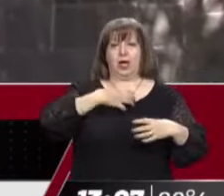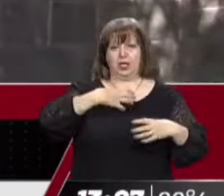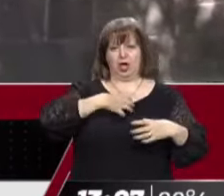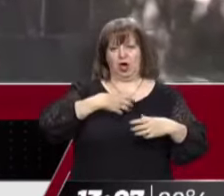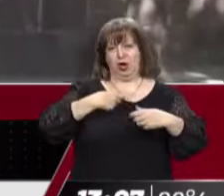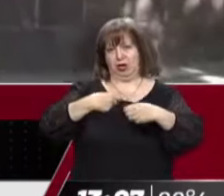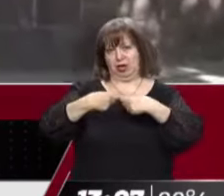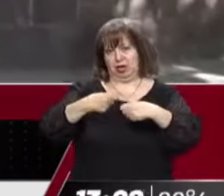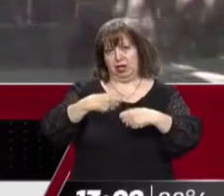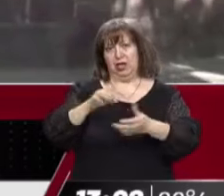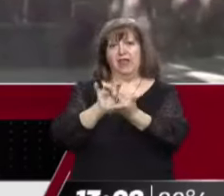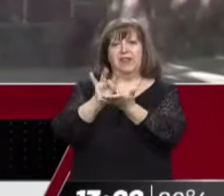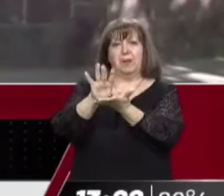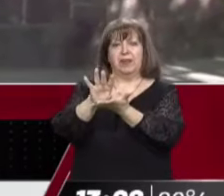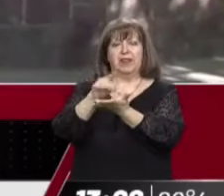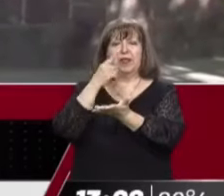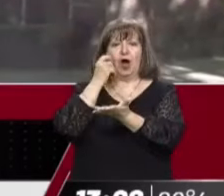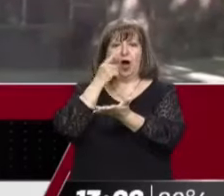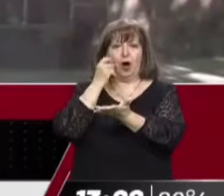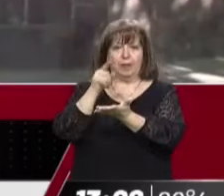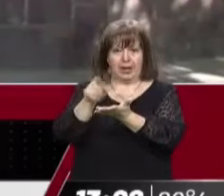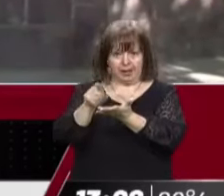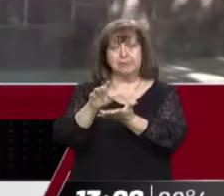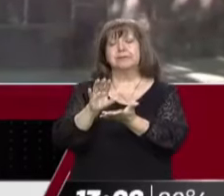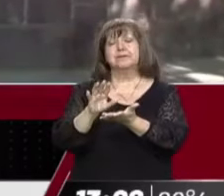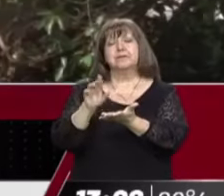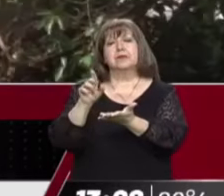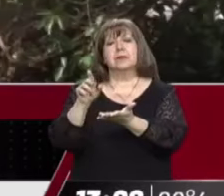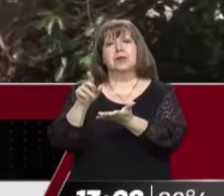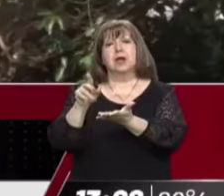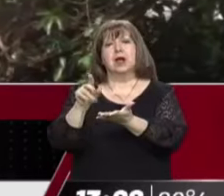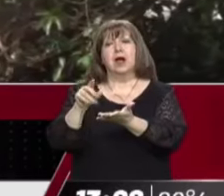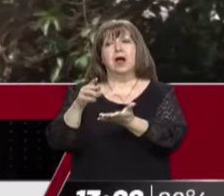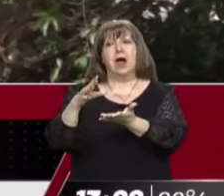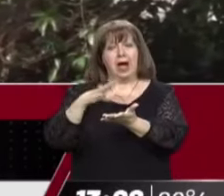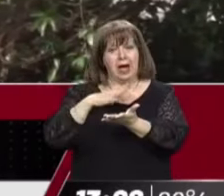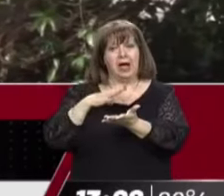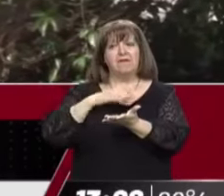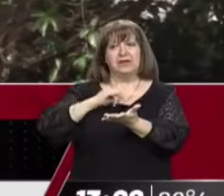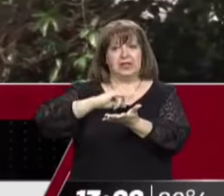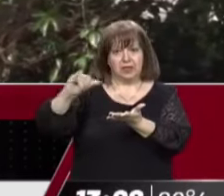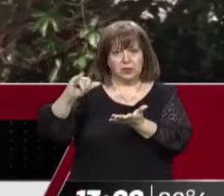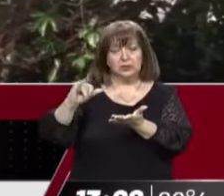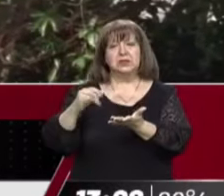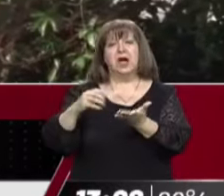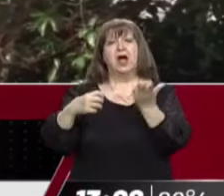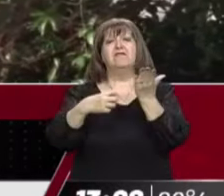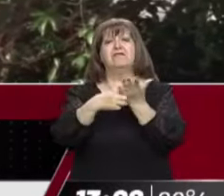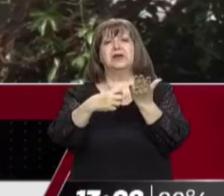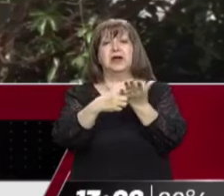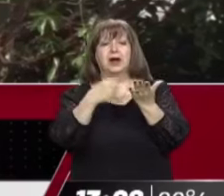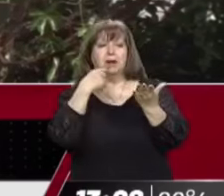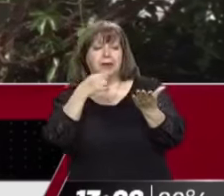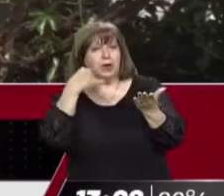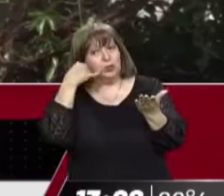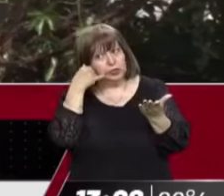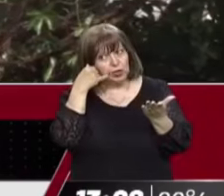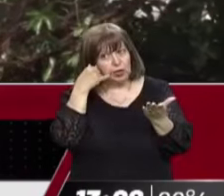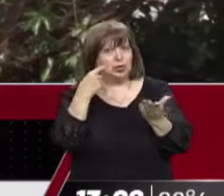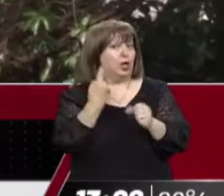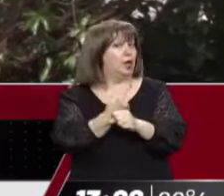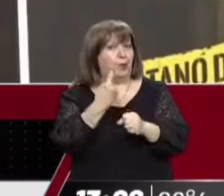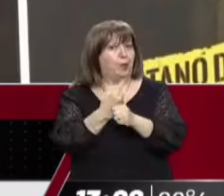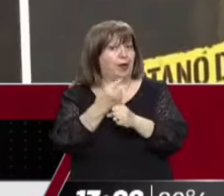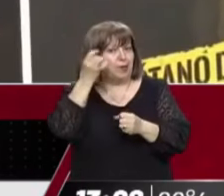ahora la justicia es que hay una denuncia, que no se va a dar información a la prensa porque hay menores